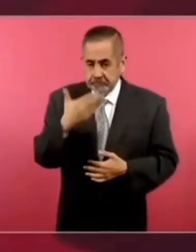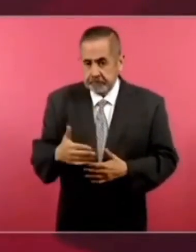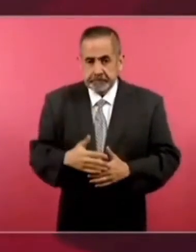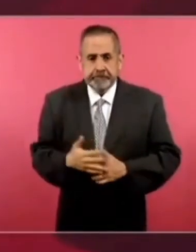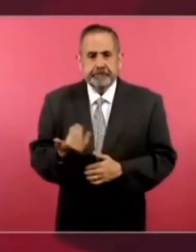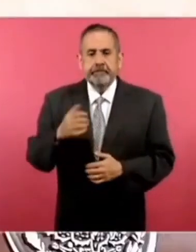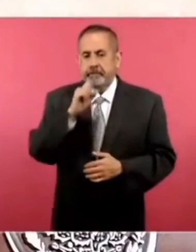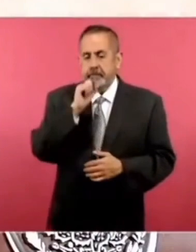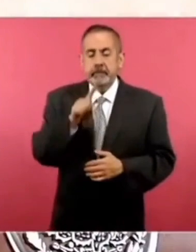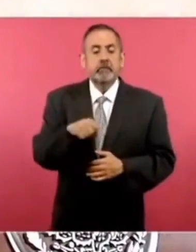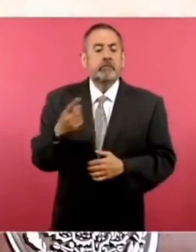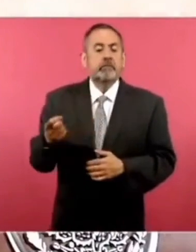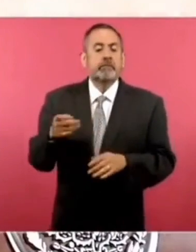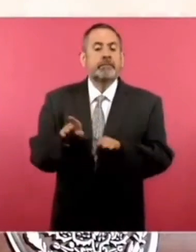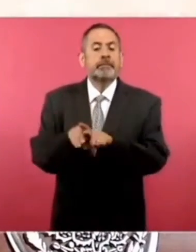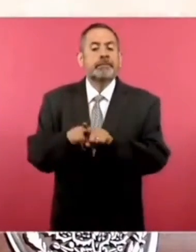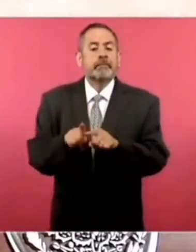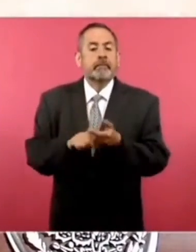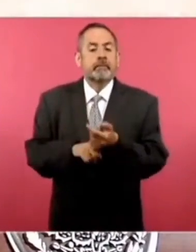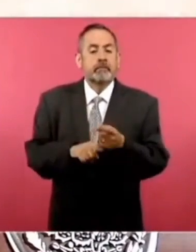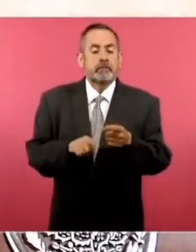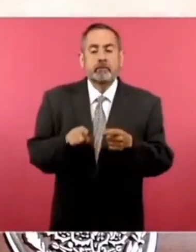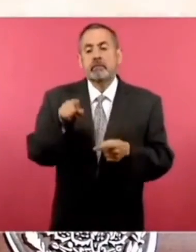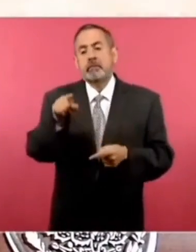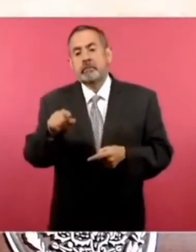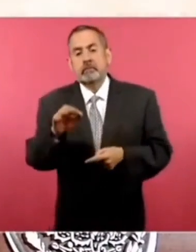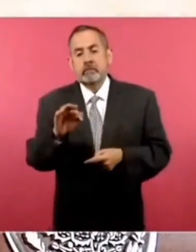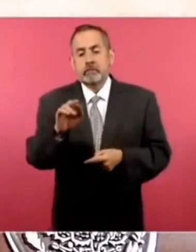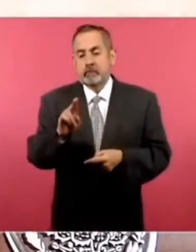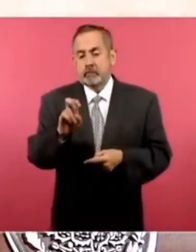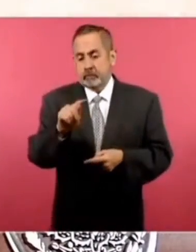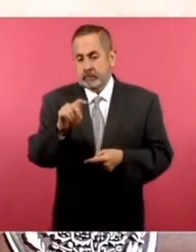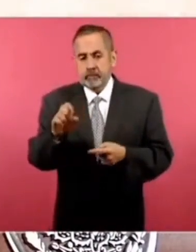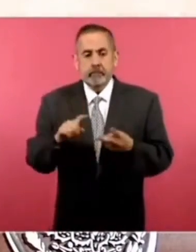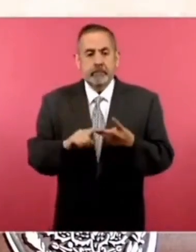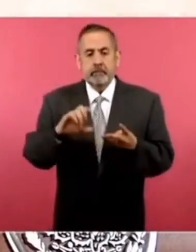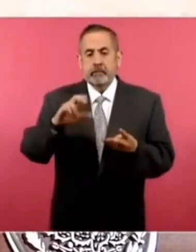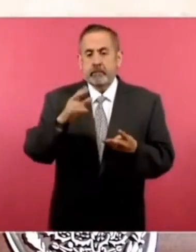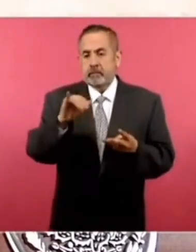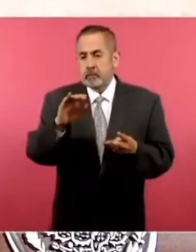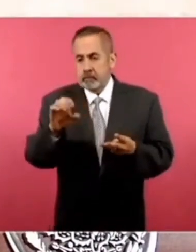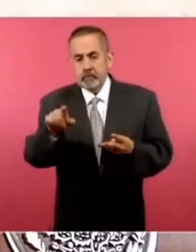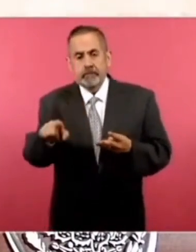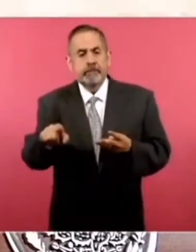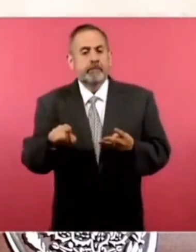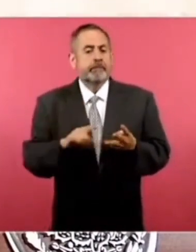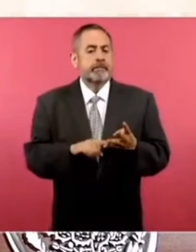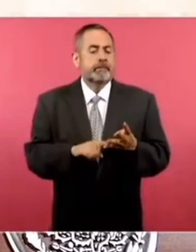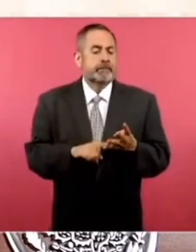también Del Fuerte, Nichoy y